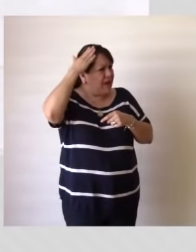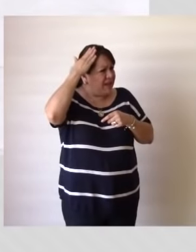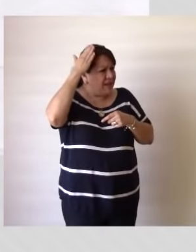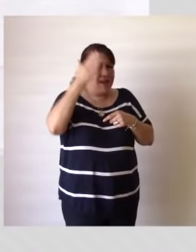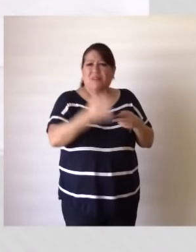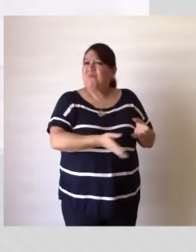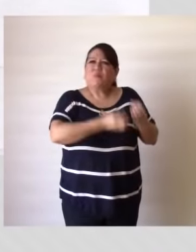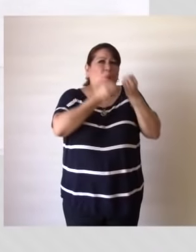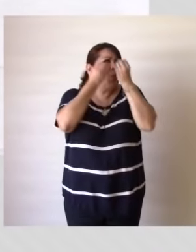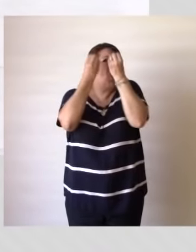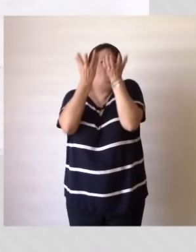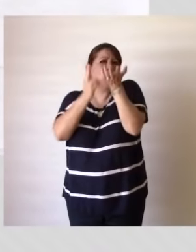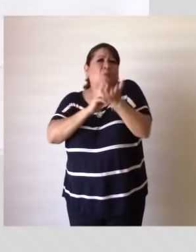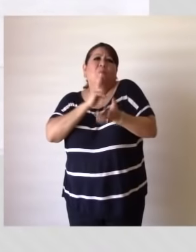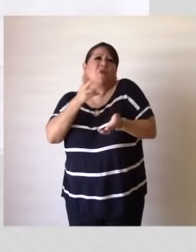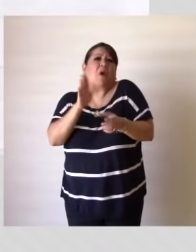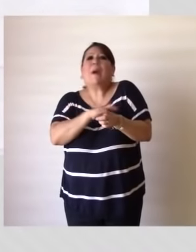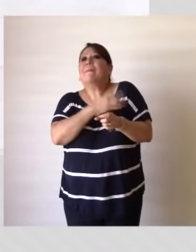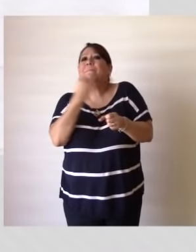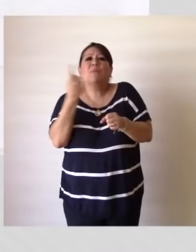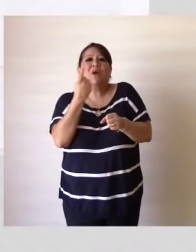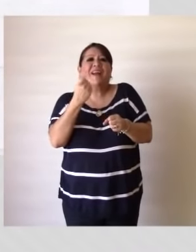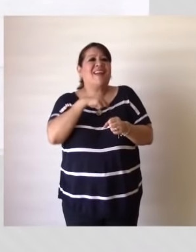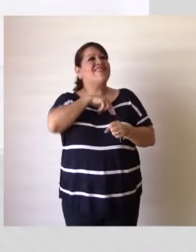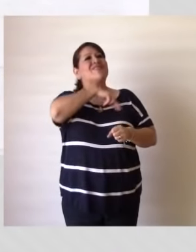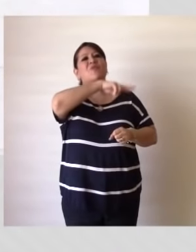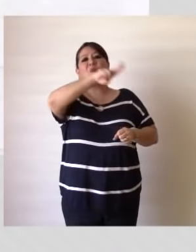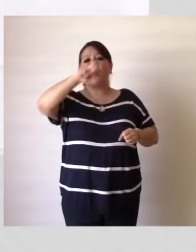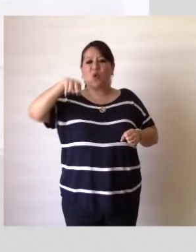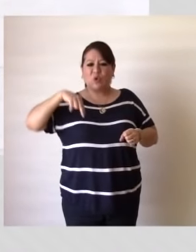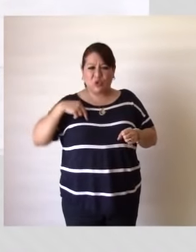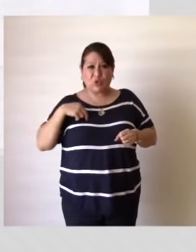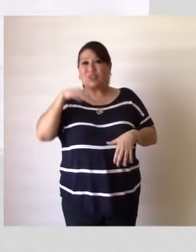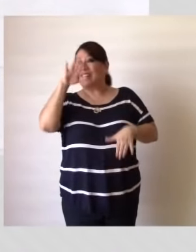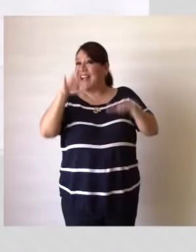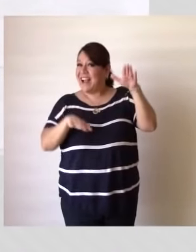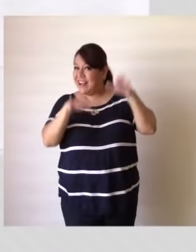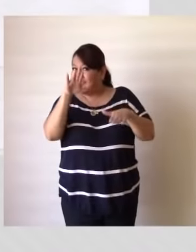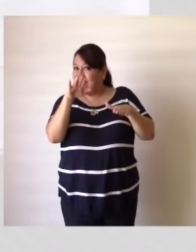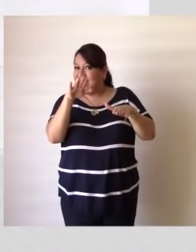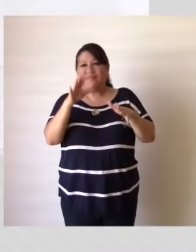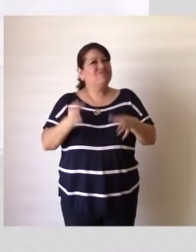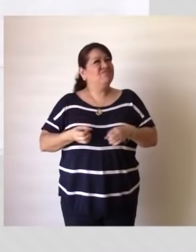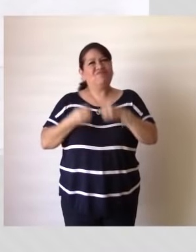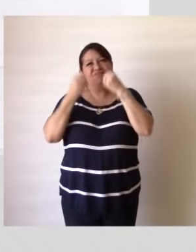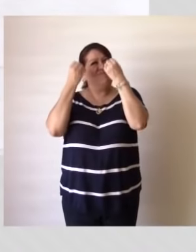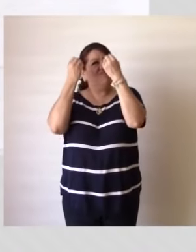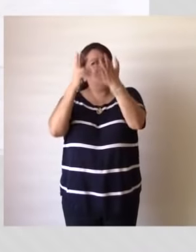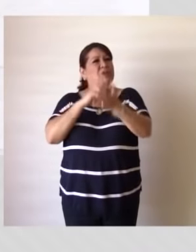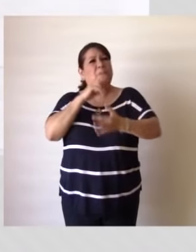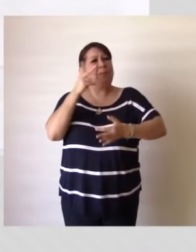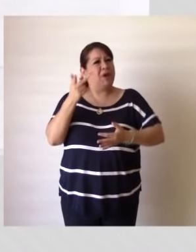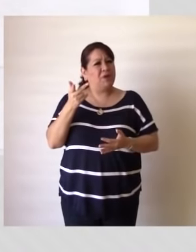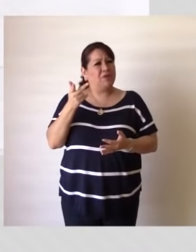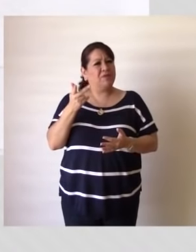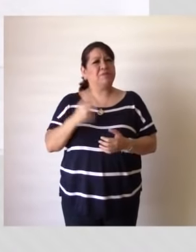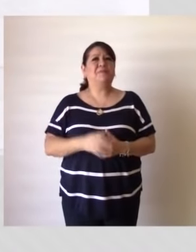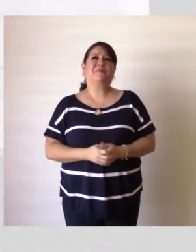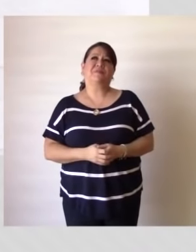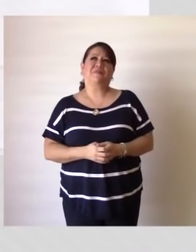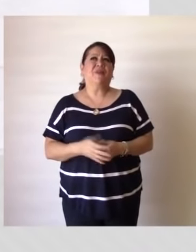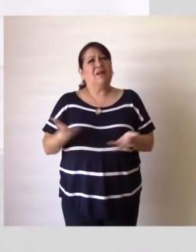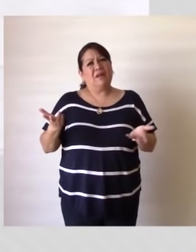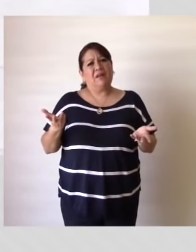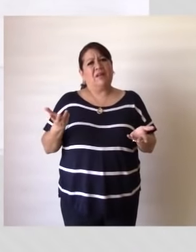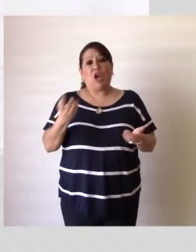nosotros en ocasiones no le ofrecemos lo mejor a dios entendemos que hay dos causas principales puede haber más